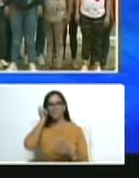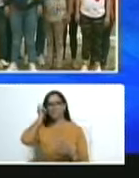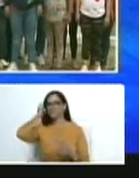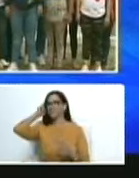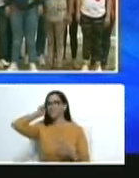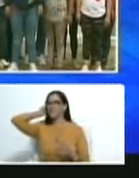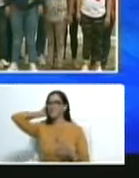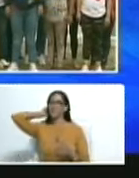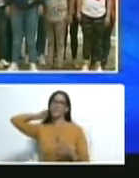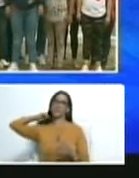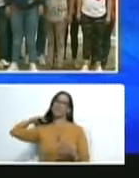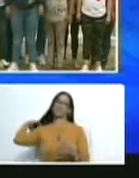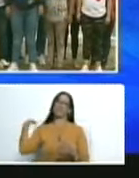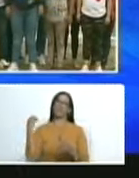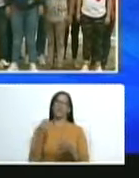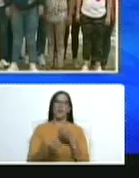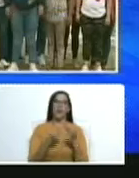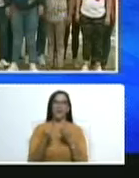Vamos a hacer una cosa, María.